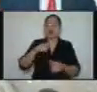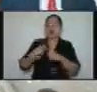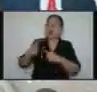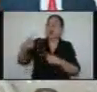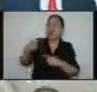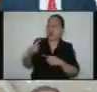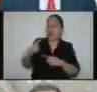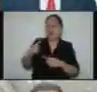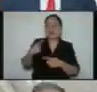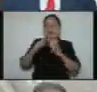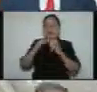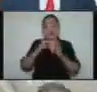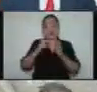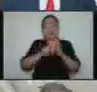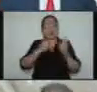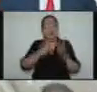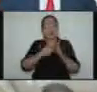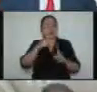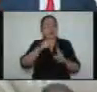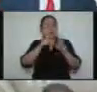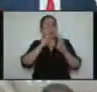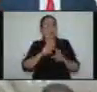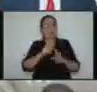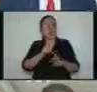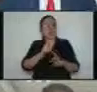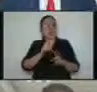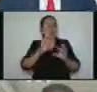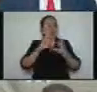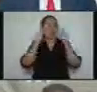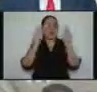lenguaje incluyente, etcétera. Y aquí